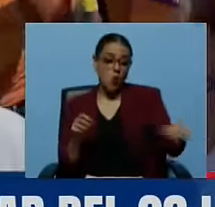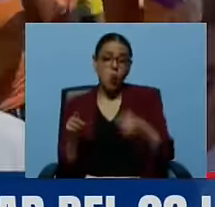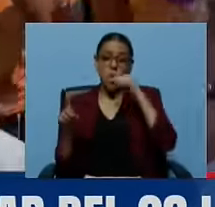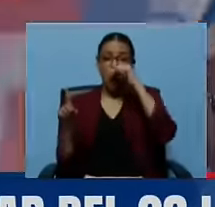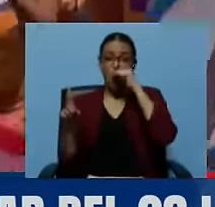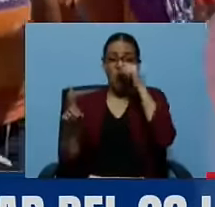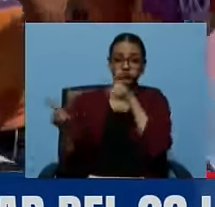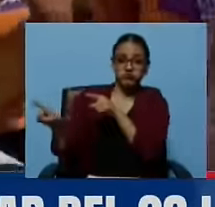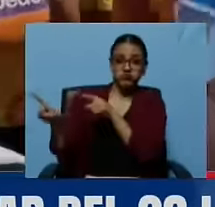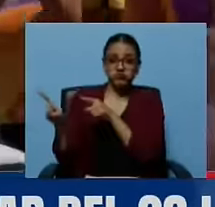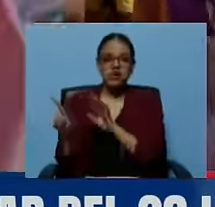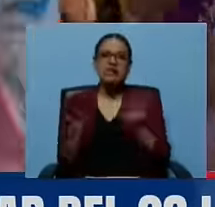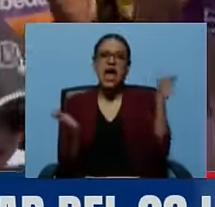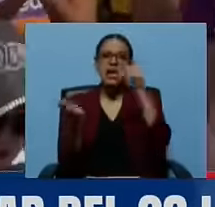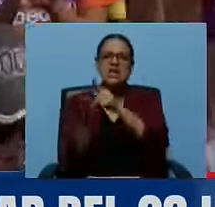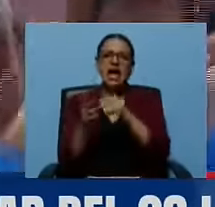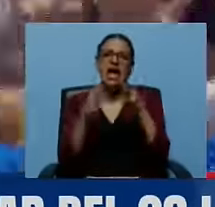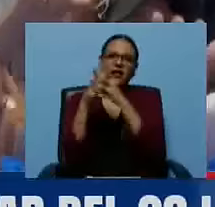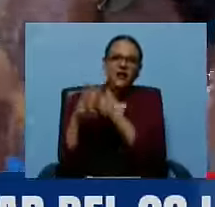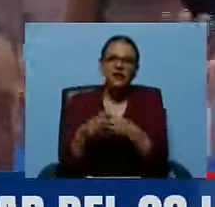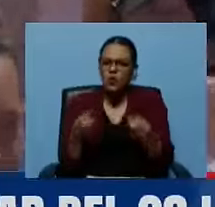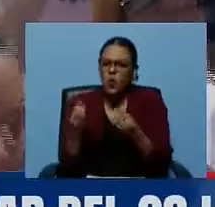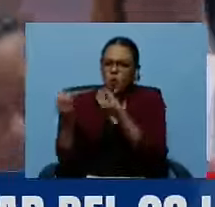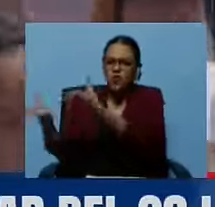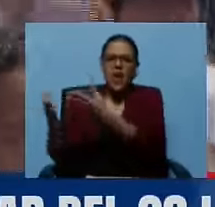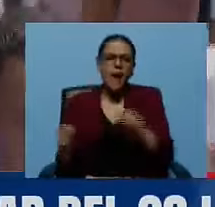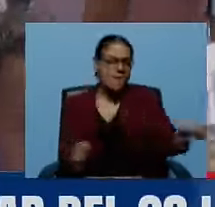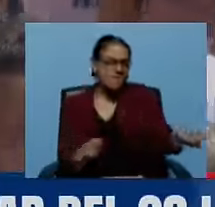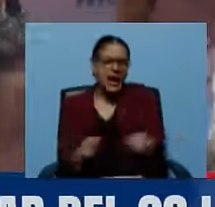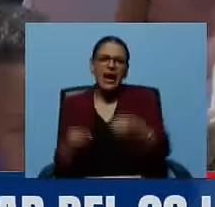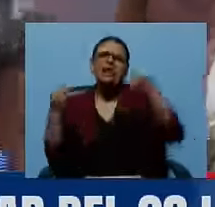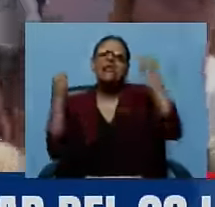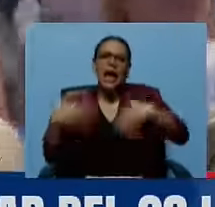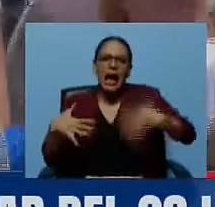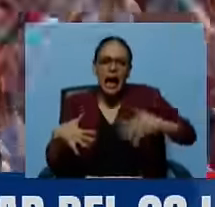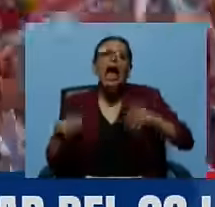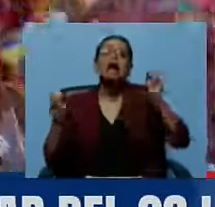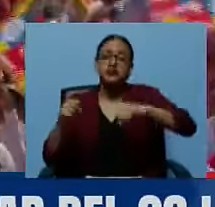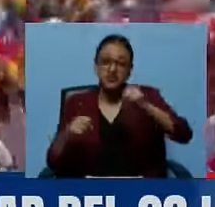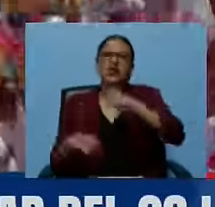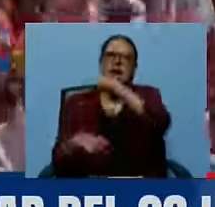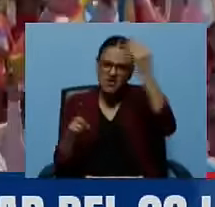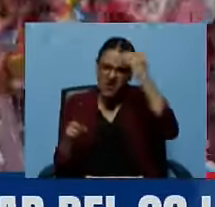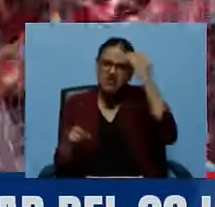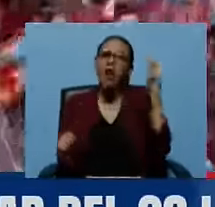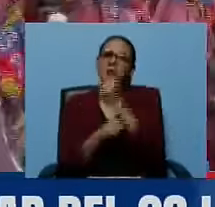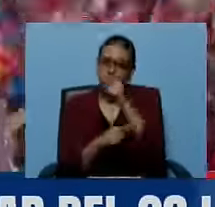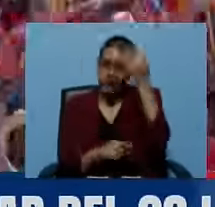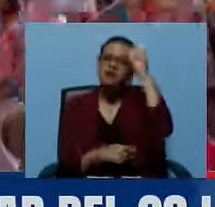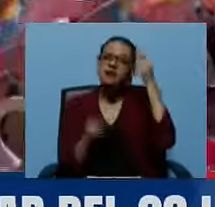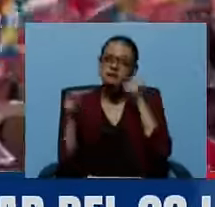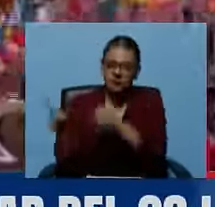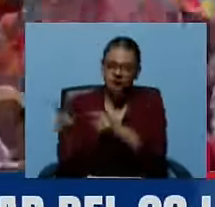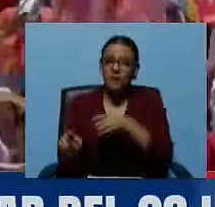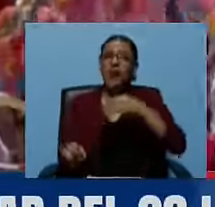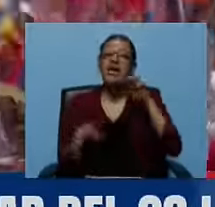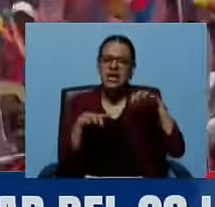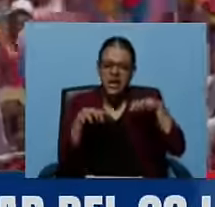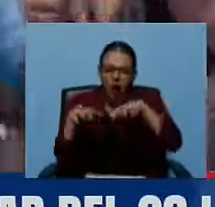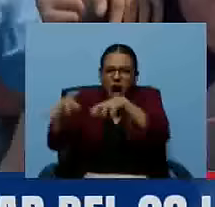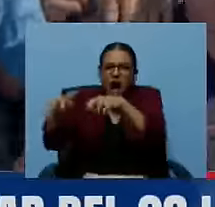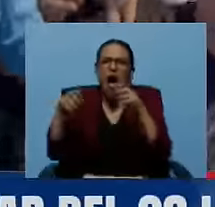Le llegaron de Nueva York maletas marca Gucci. Ella sabe lo que yo estoy diciendo. Y la Sayona se